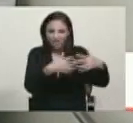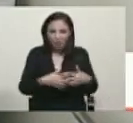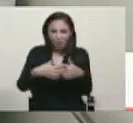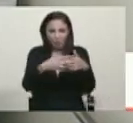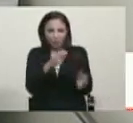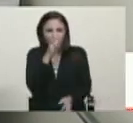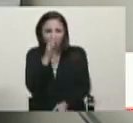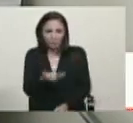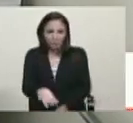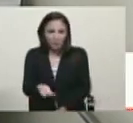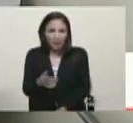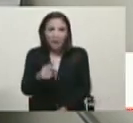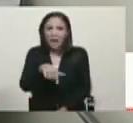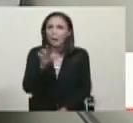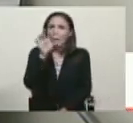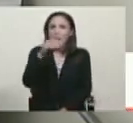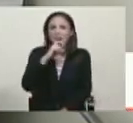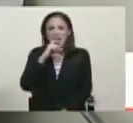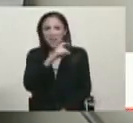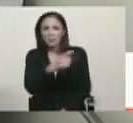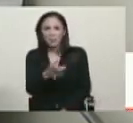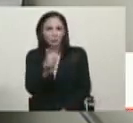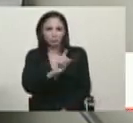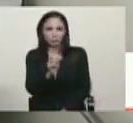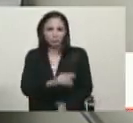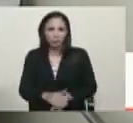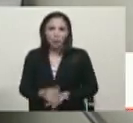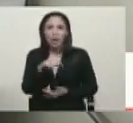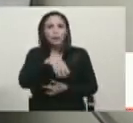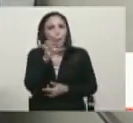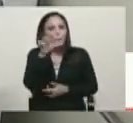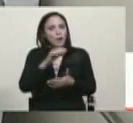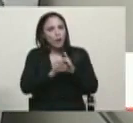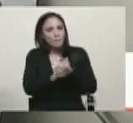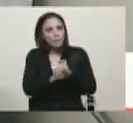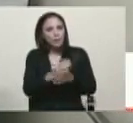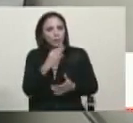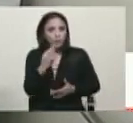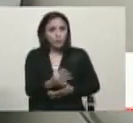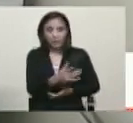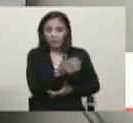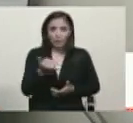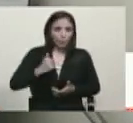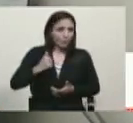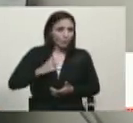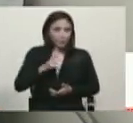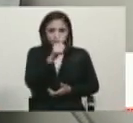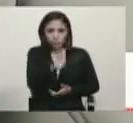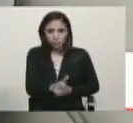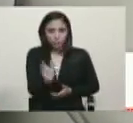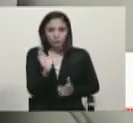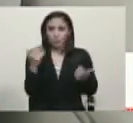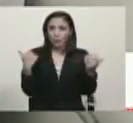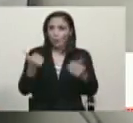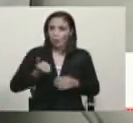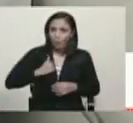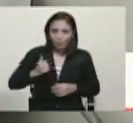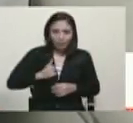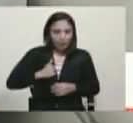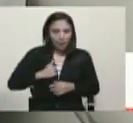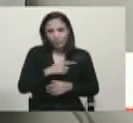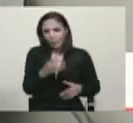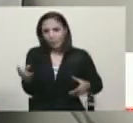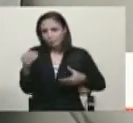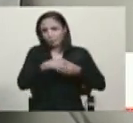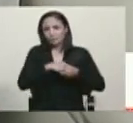como que Venezuela fuera un país de mendigos. Venezuela no es país de mendigos, se lo digo a quien se atreva a intentar meter cualquier cosa en